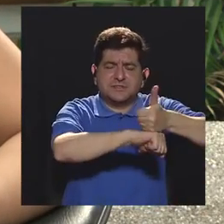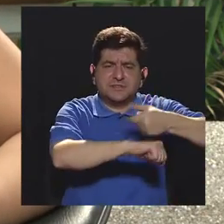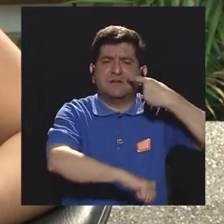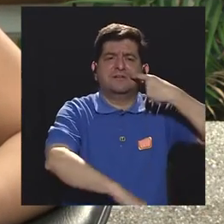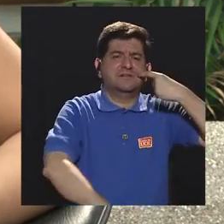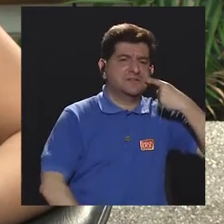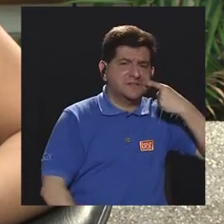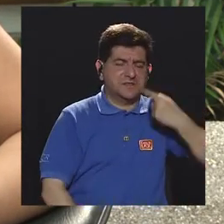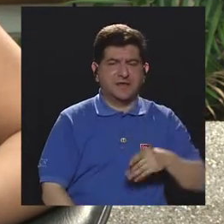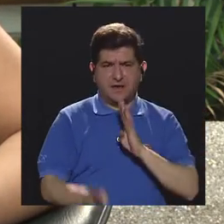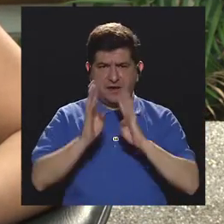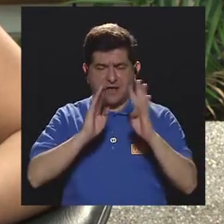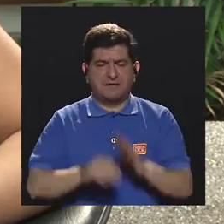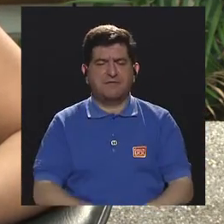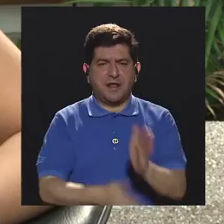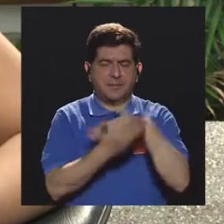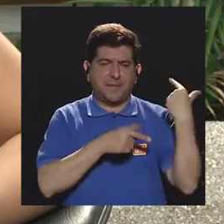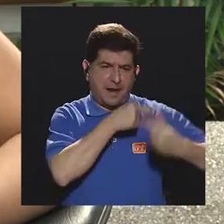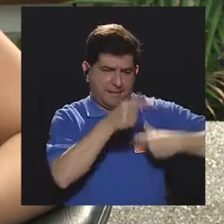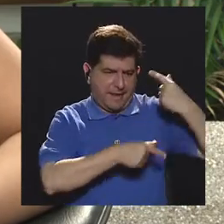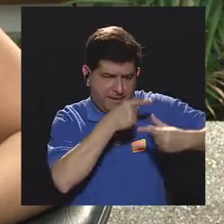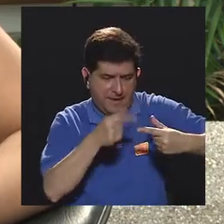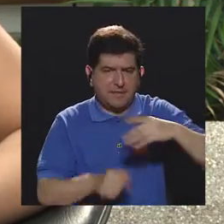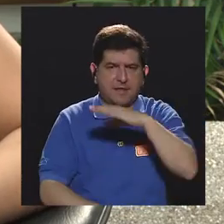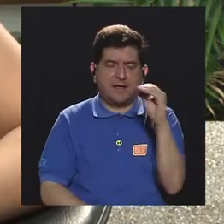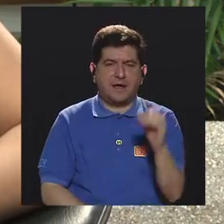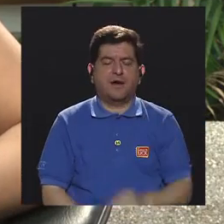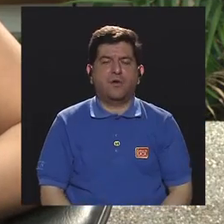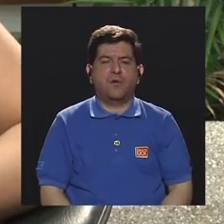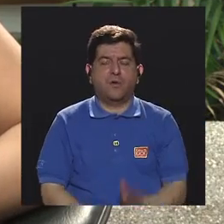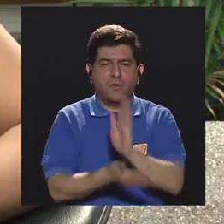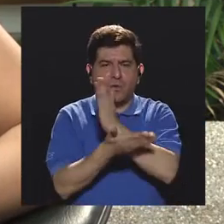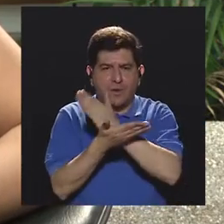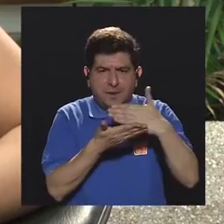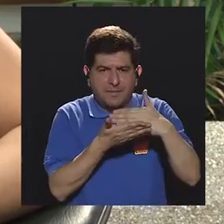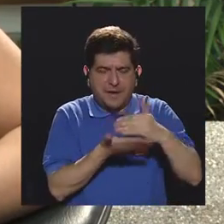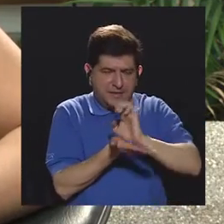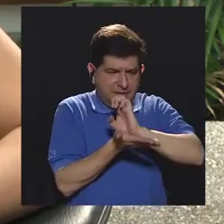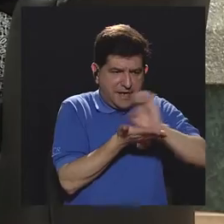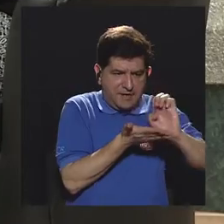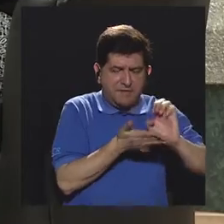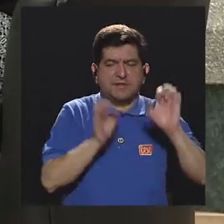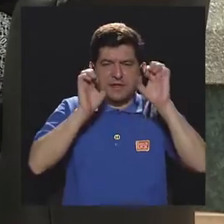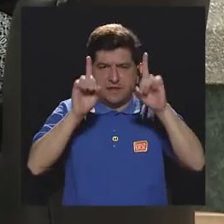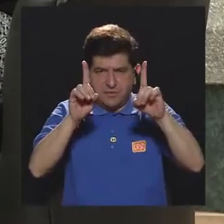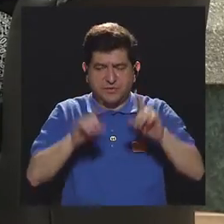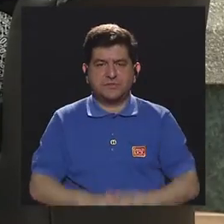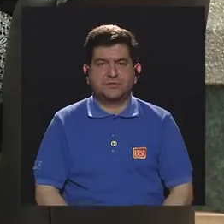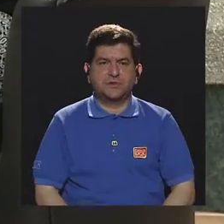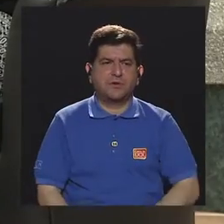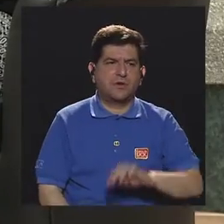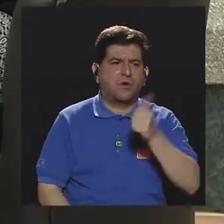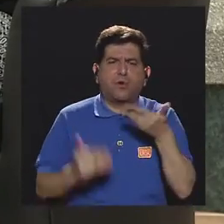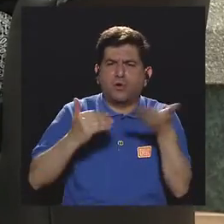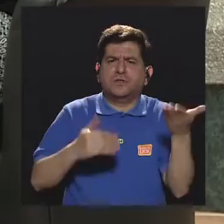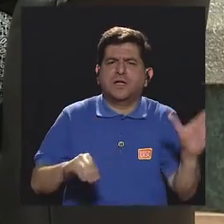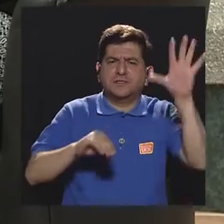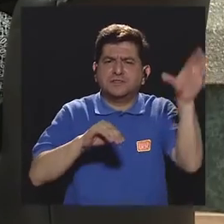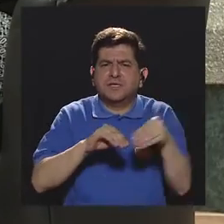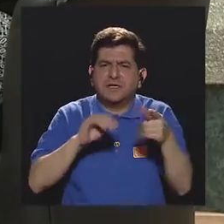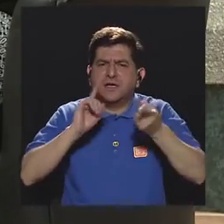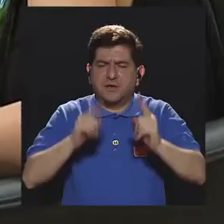las adicciones. Hablamos de la parte genética, hablamos de la parte preventiva, educativa. ¿Qué otro aspecto podríamos